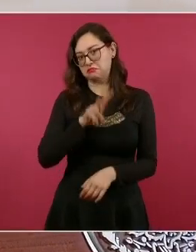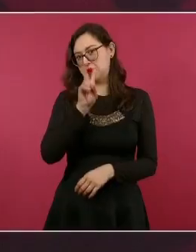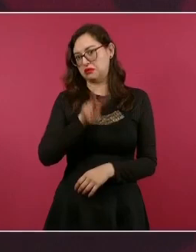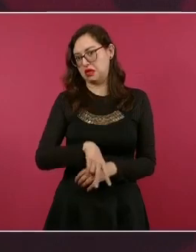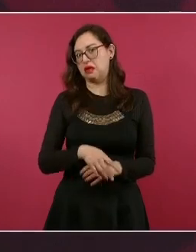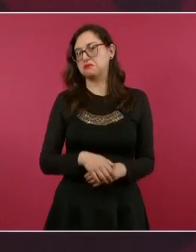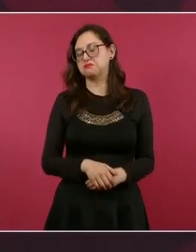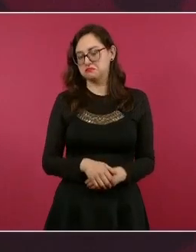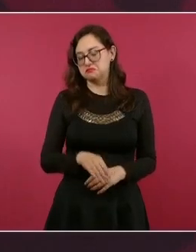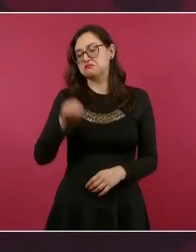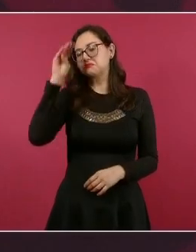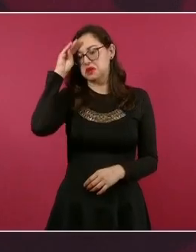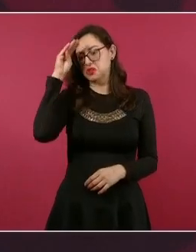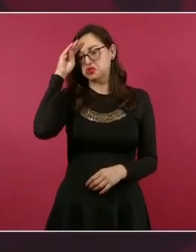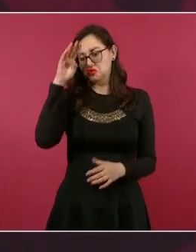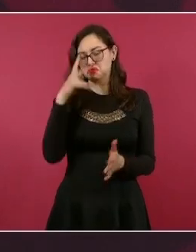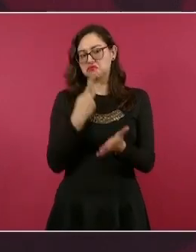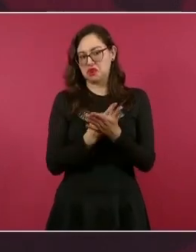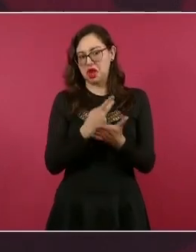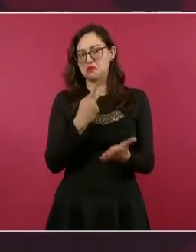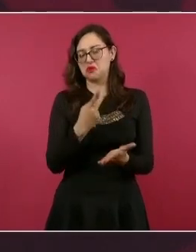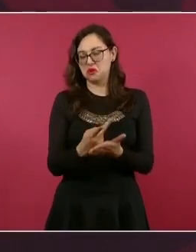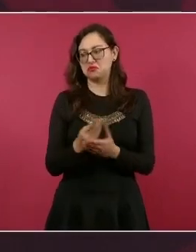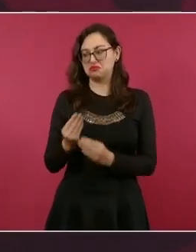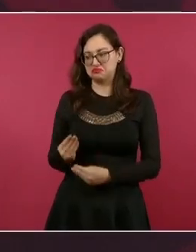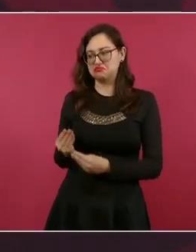porque nos ayudan mucho.